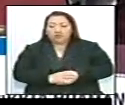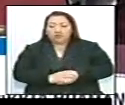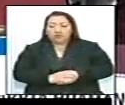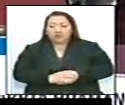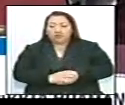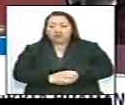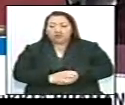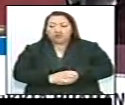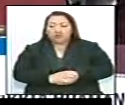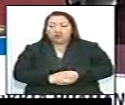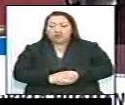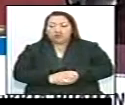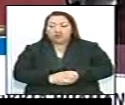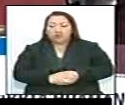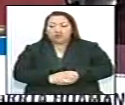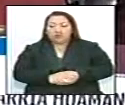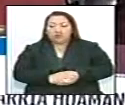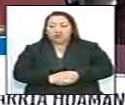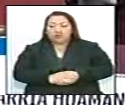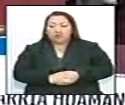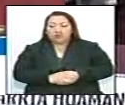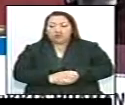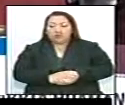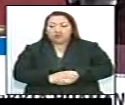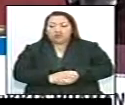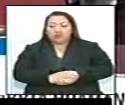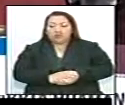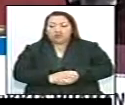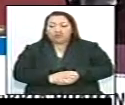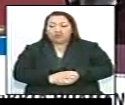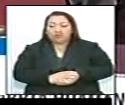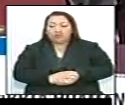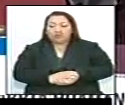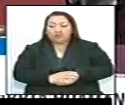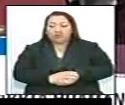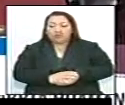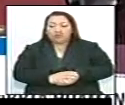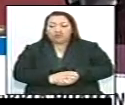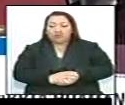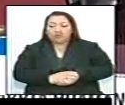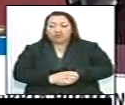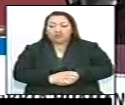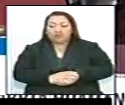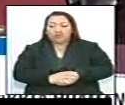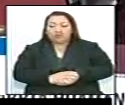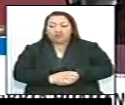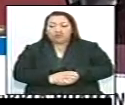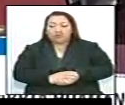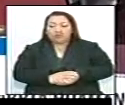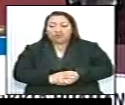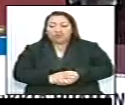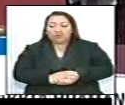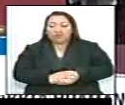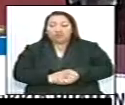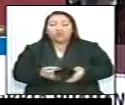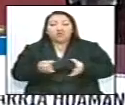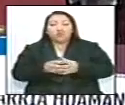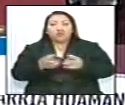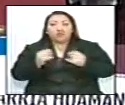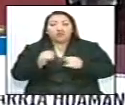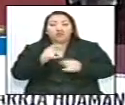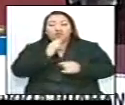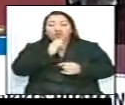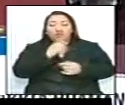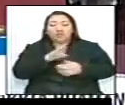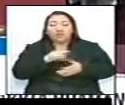es totalmente incoherente el ejemplo que quiere poner el congresista, como yo, salvo que él ya tenga información reservada de parte del